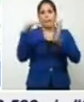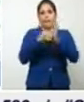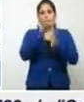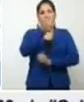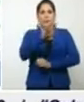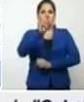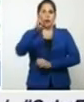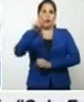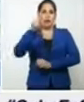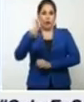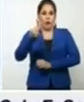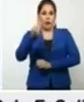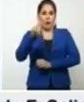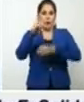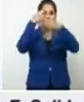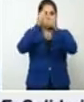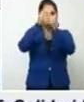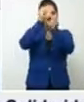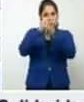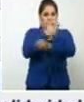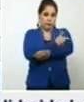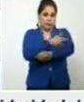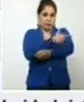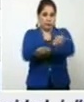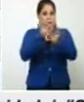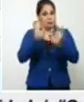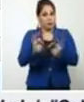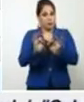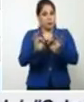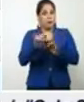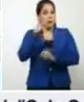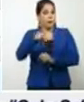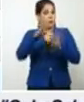1.431 muestras, y así se arriba al país,